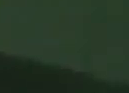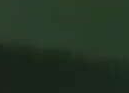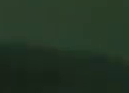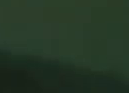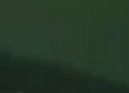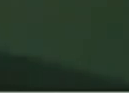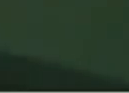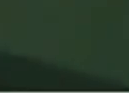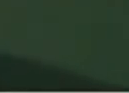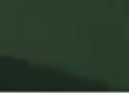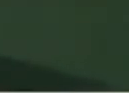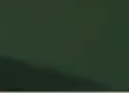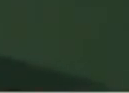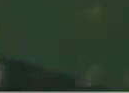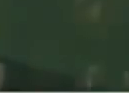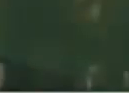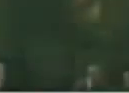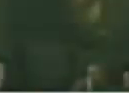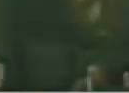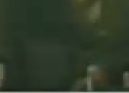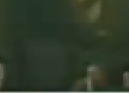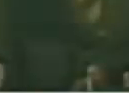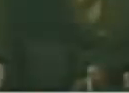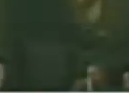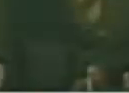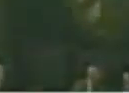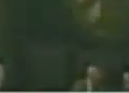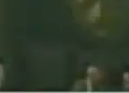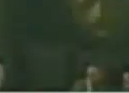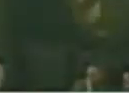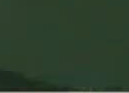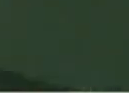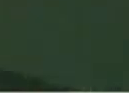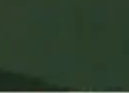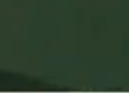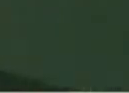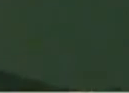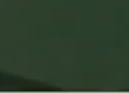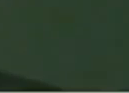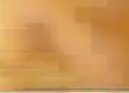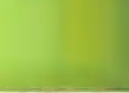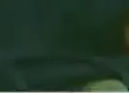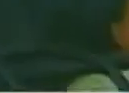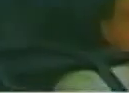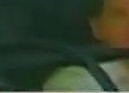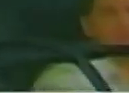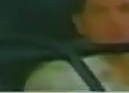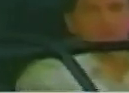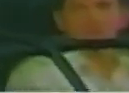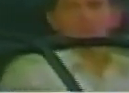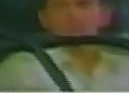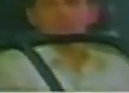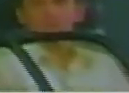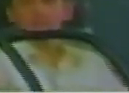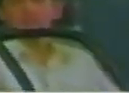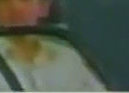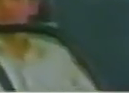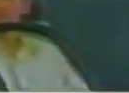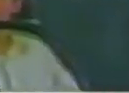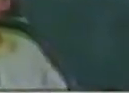vinimos muchas veces los jóvenes latinoamericanos a un proyecto transformador. Hugo Chávez supo interpretar el